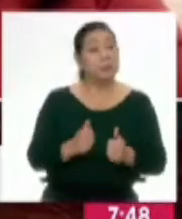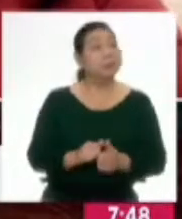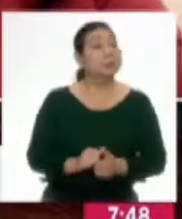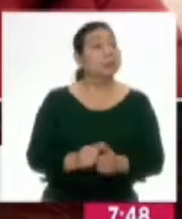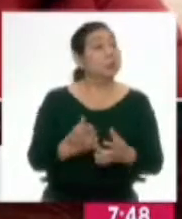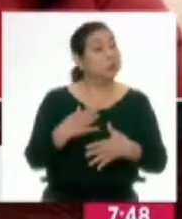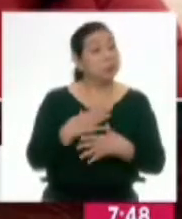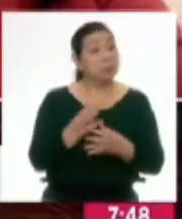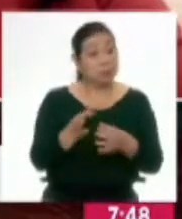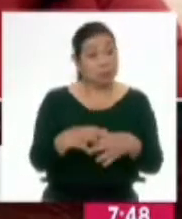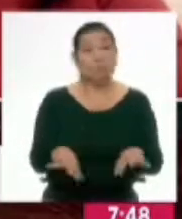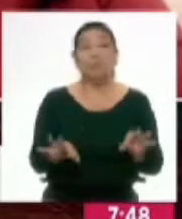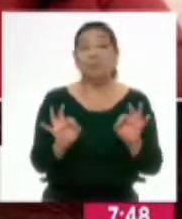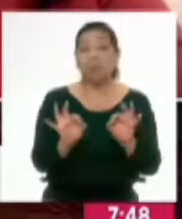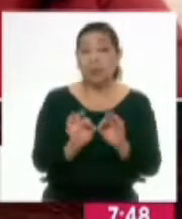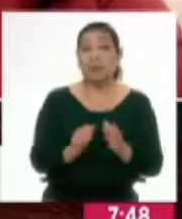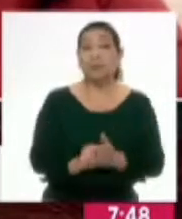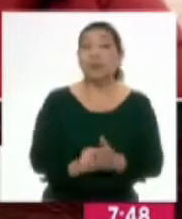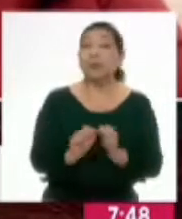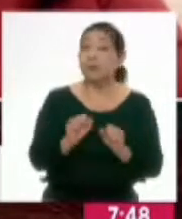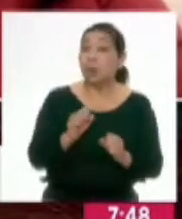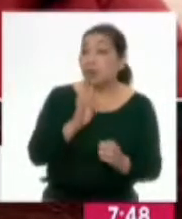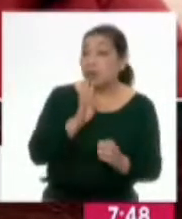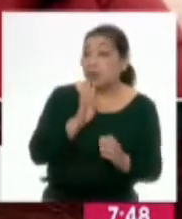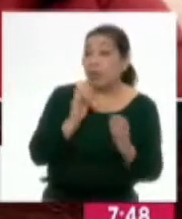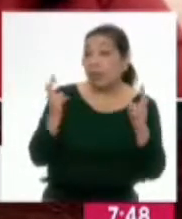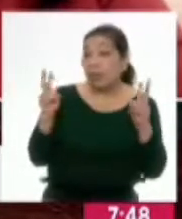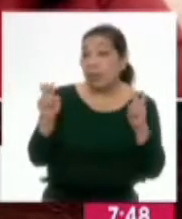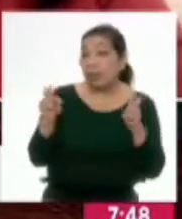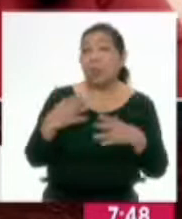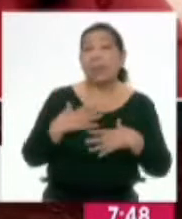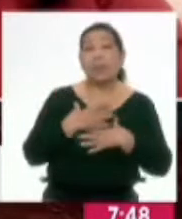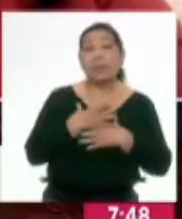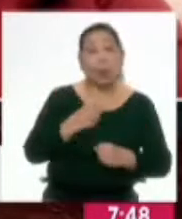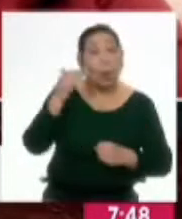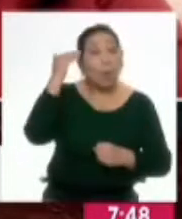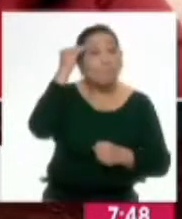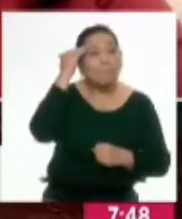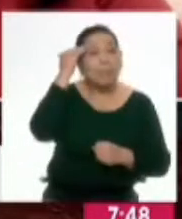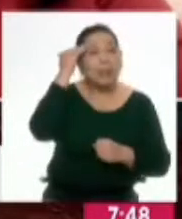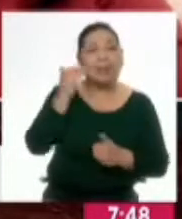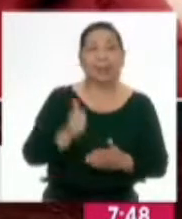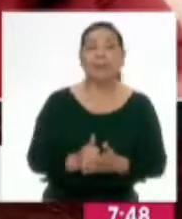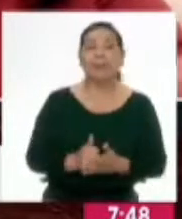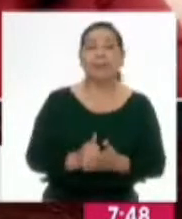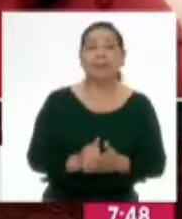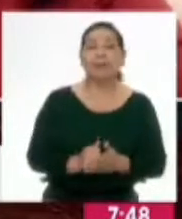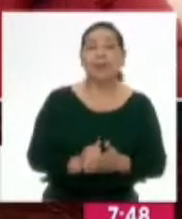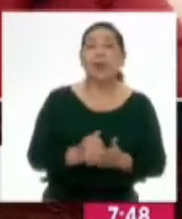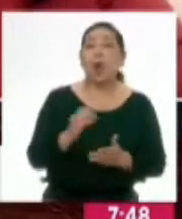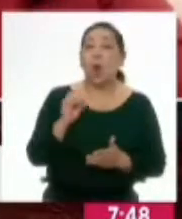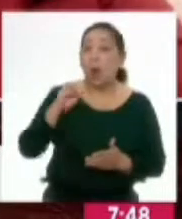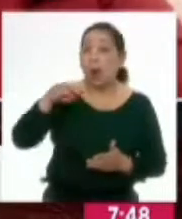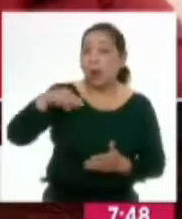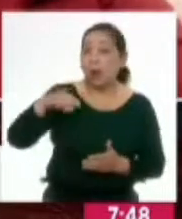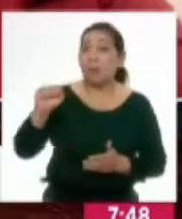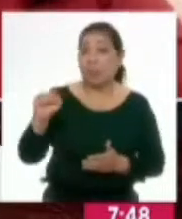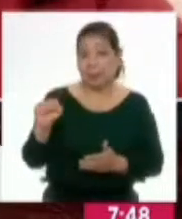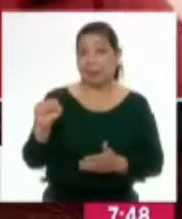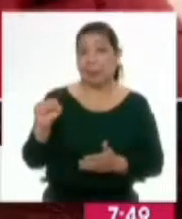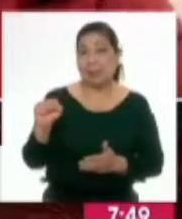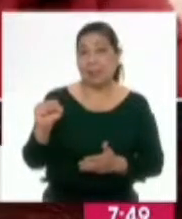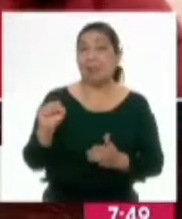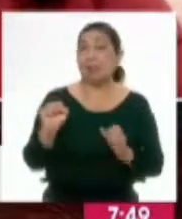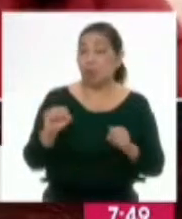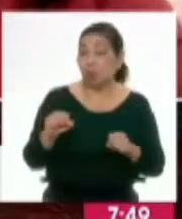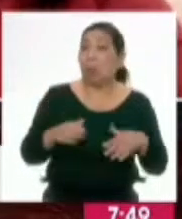parece súper importante que se pueda tocar el tema de salud mental, entendiendo lo que dice la OMS, ¿no? Que es la